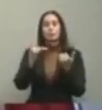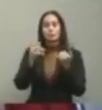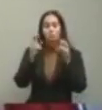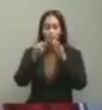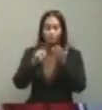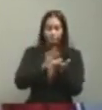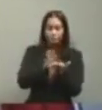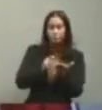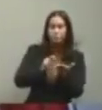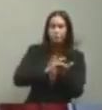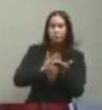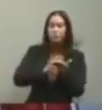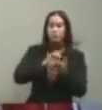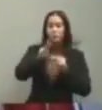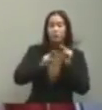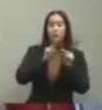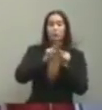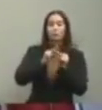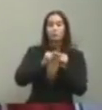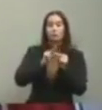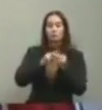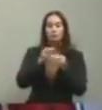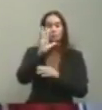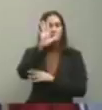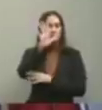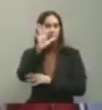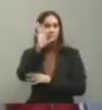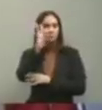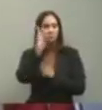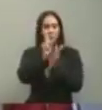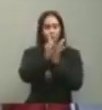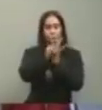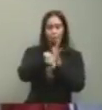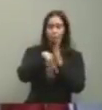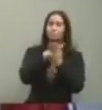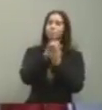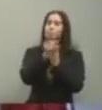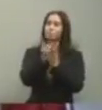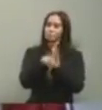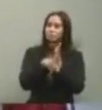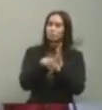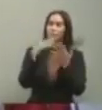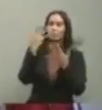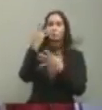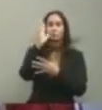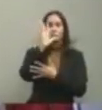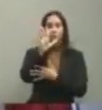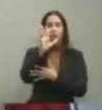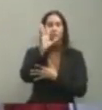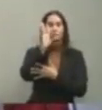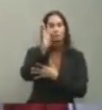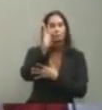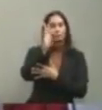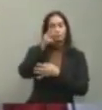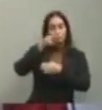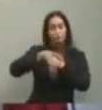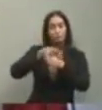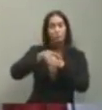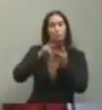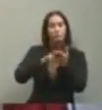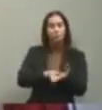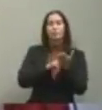nacional esa muestra se tarda de 5 a 6 horas y esperamos que para 5 o 6 de la tarde ya tengamos los